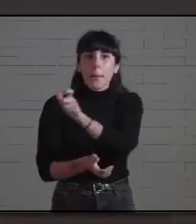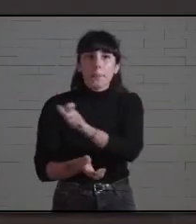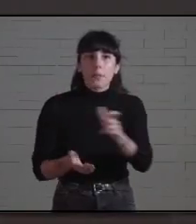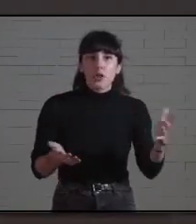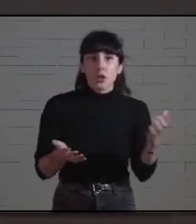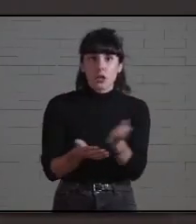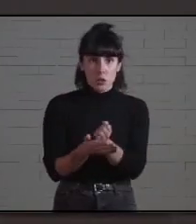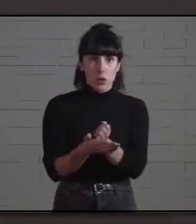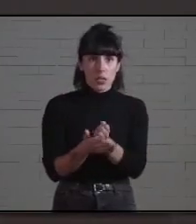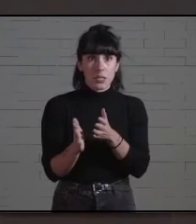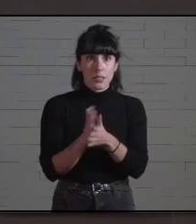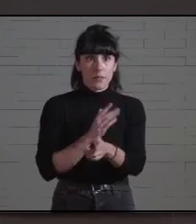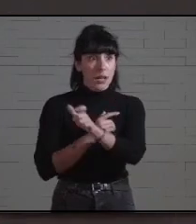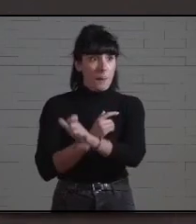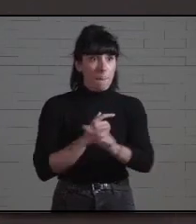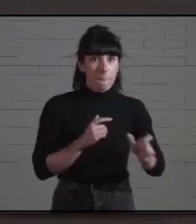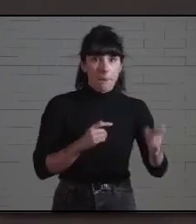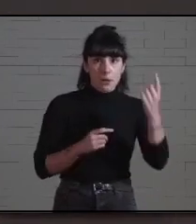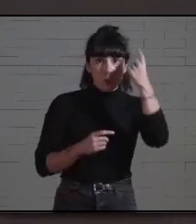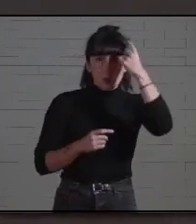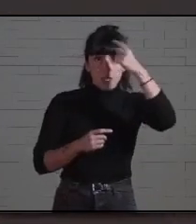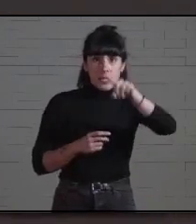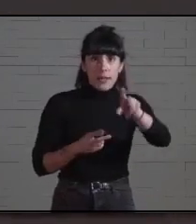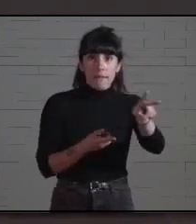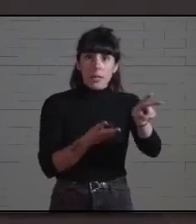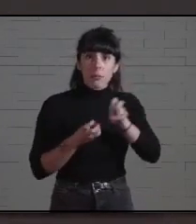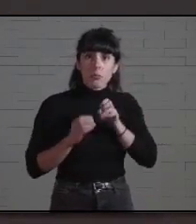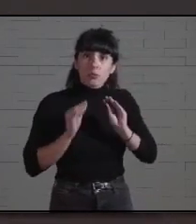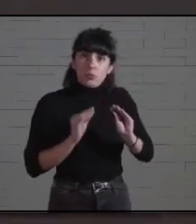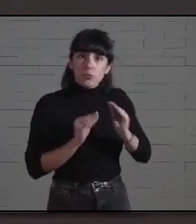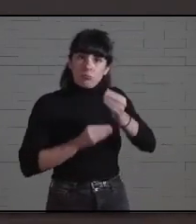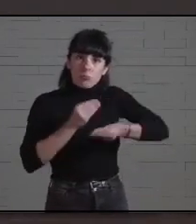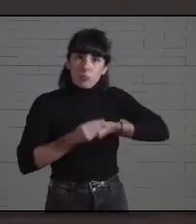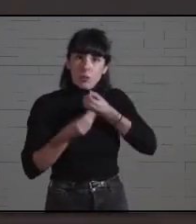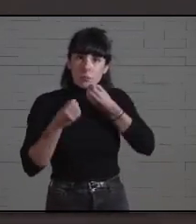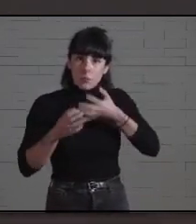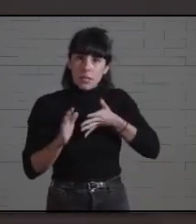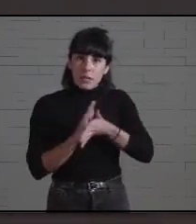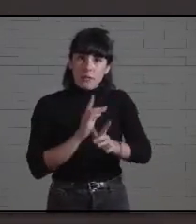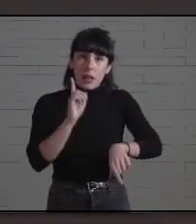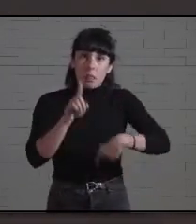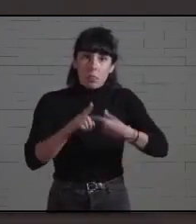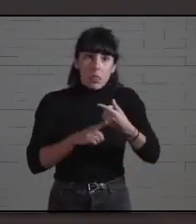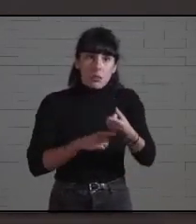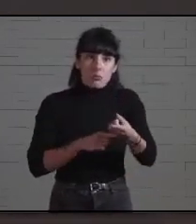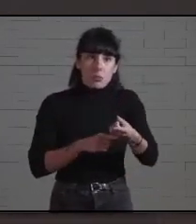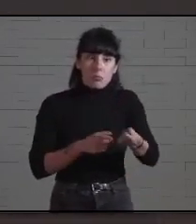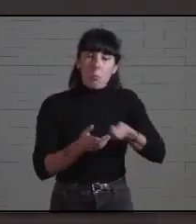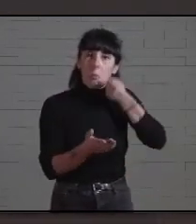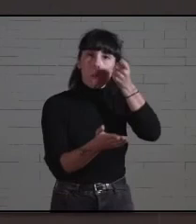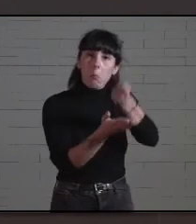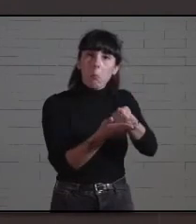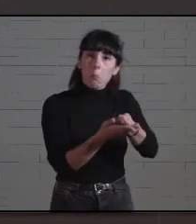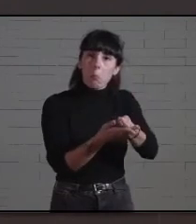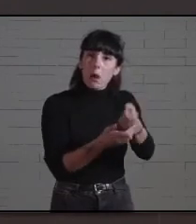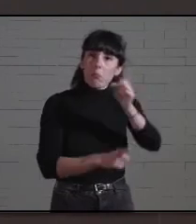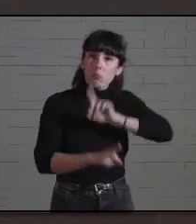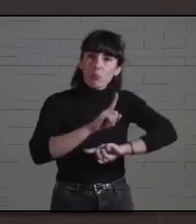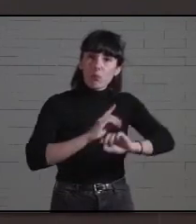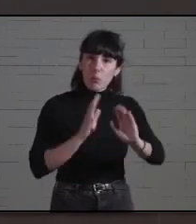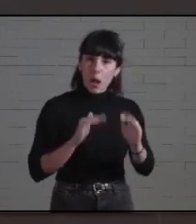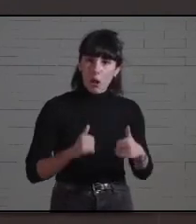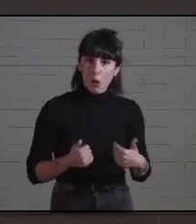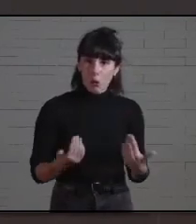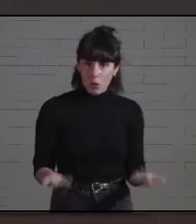personas saben que sus ingresos, sus impuestos se van a usar bien y van a estar más dispuestas a pagar